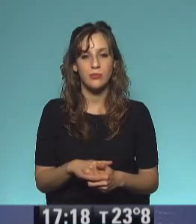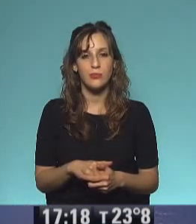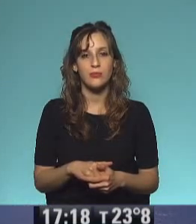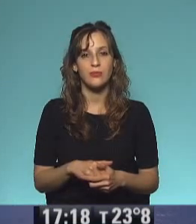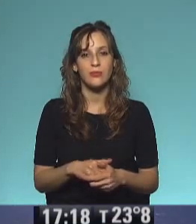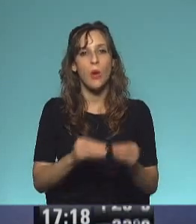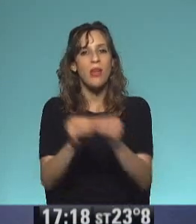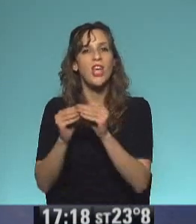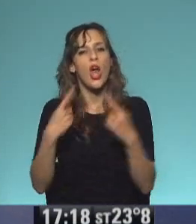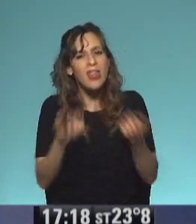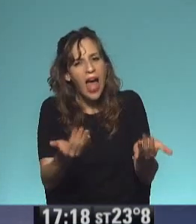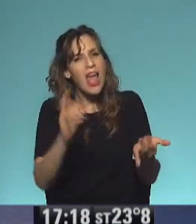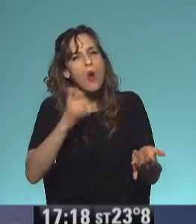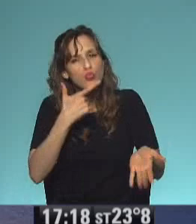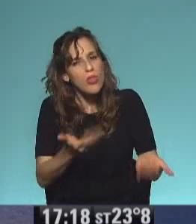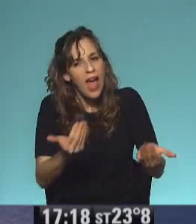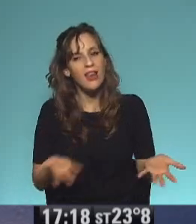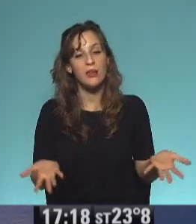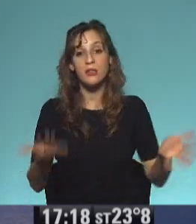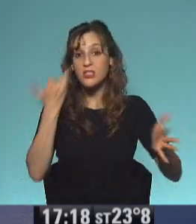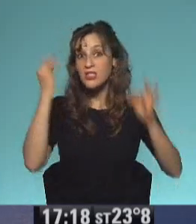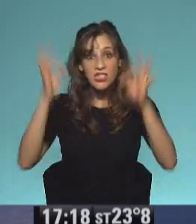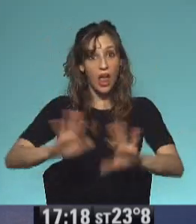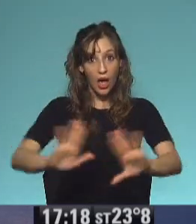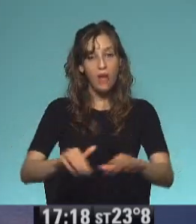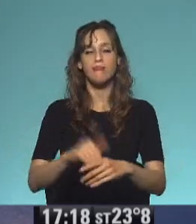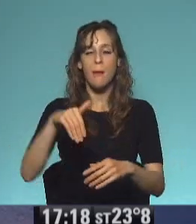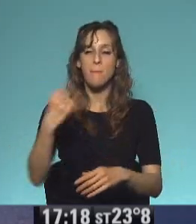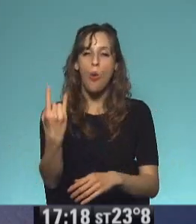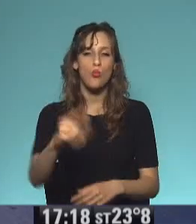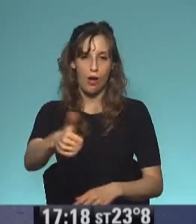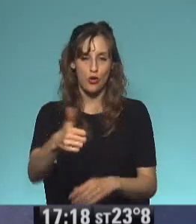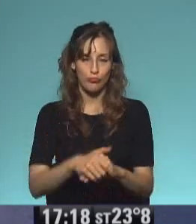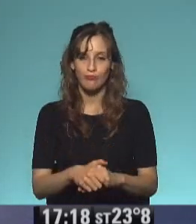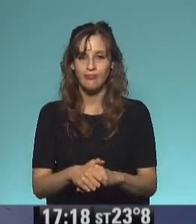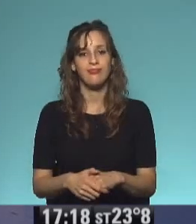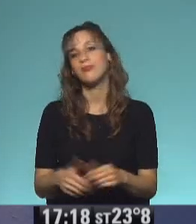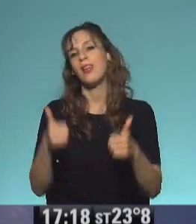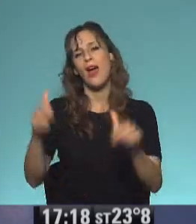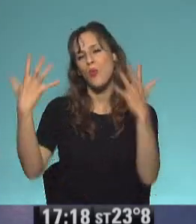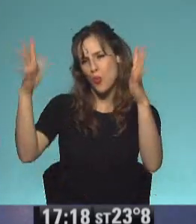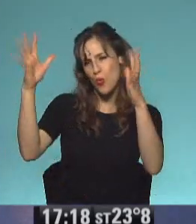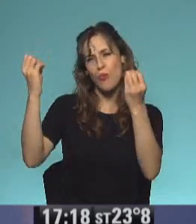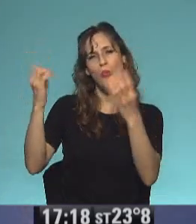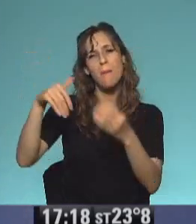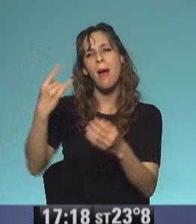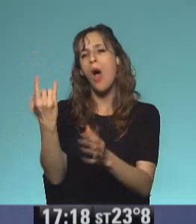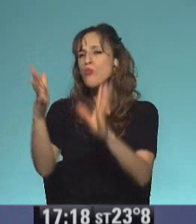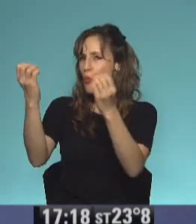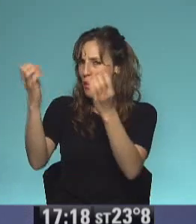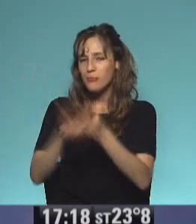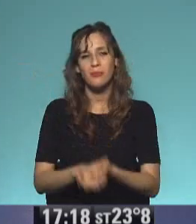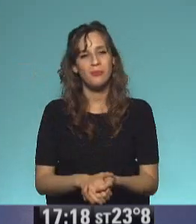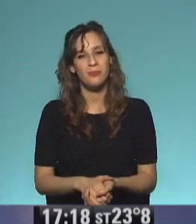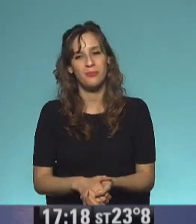¿eh? Vuelvo. Pero llegué, si llegó el llegué número. Ya. Muy bien. Bueno, buenísimo. Bravo, Mauri. Nos faltó un 6 porque se nos perdió